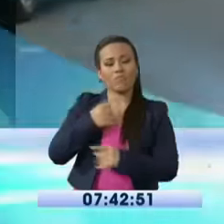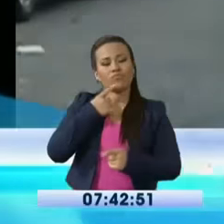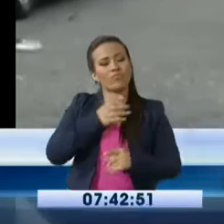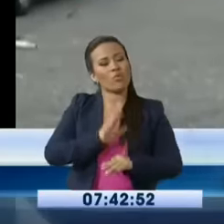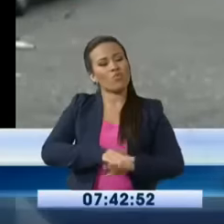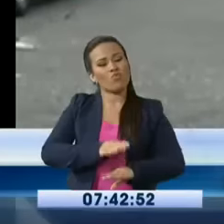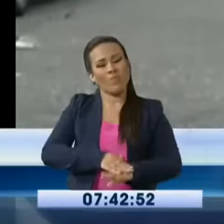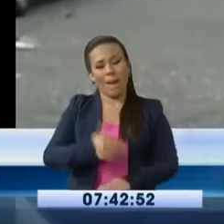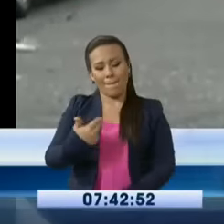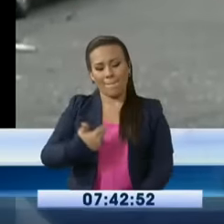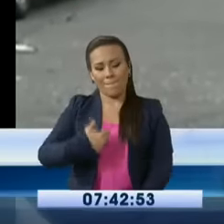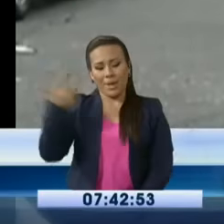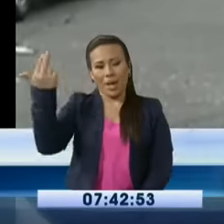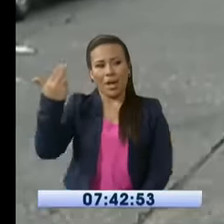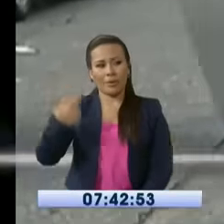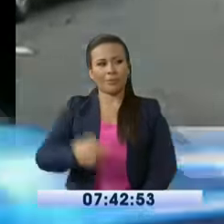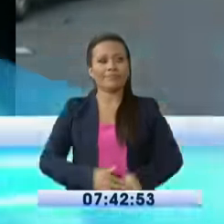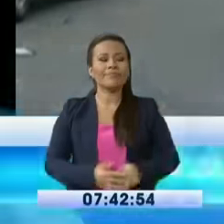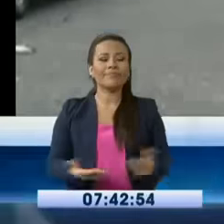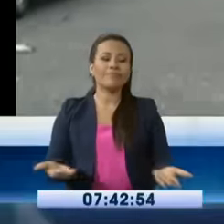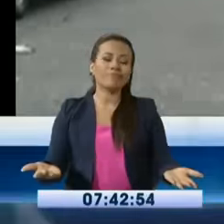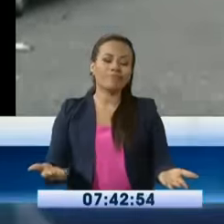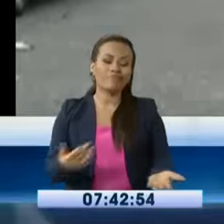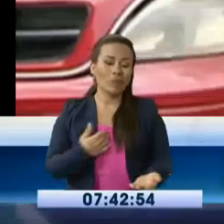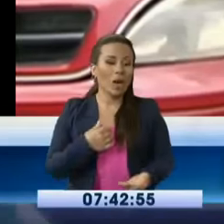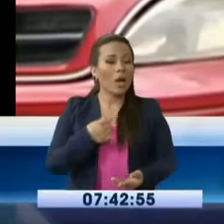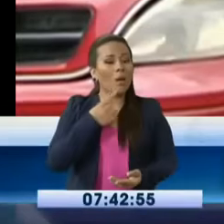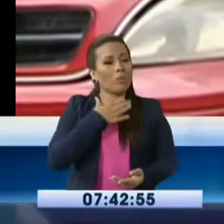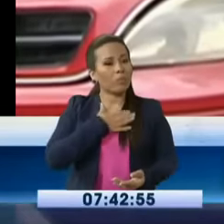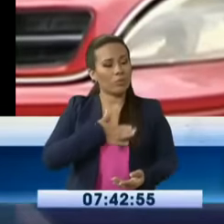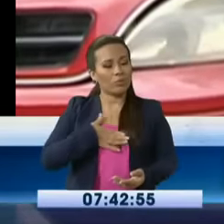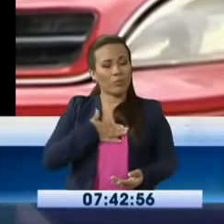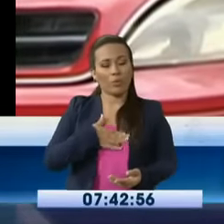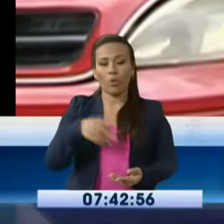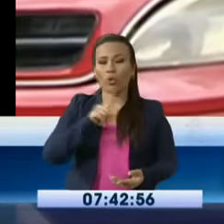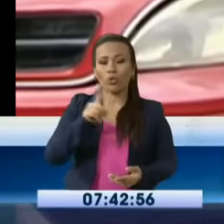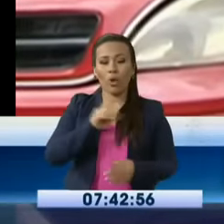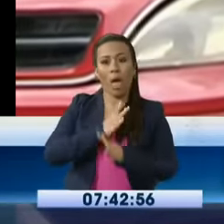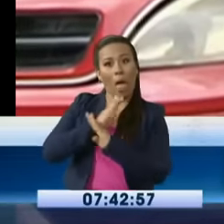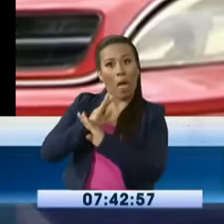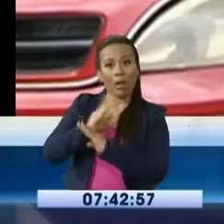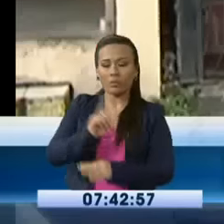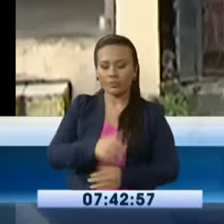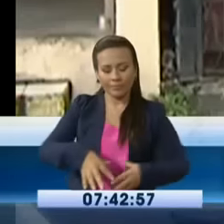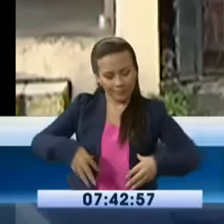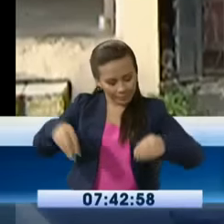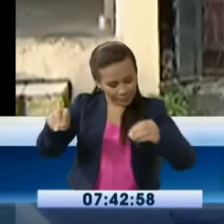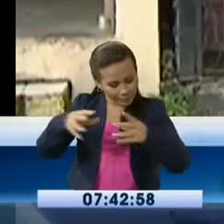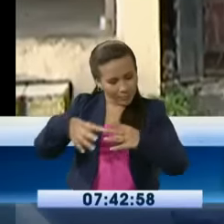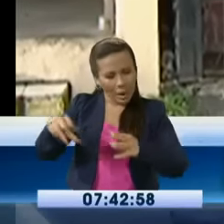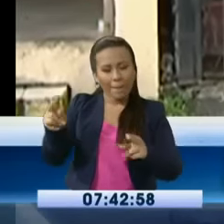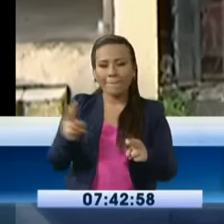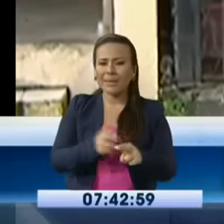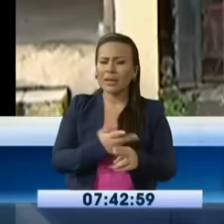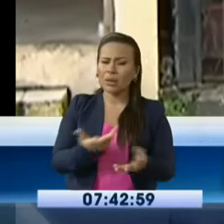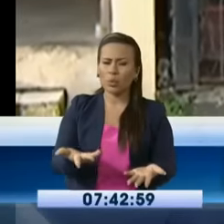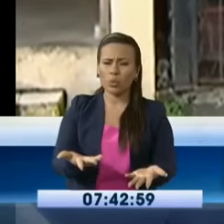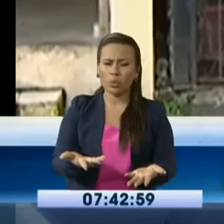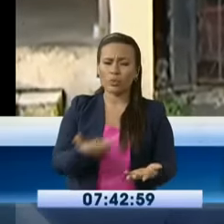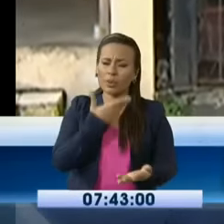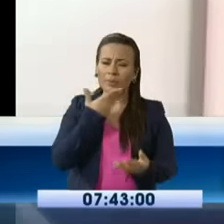en que esa reacción irracional de este delincuente, pues que lamentablemente pues termina con la muerte de esta persona, pero para eso estamos nosotros como